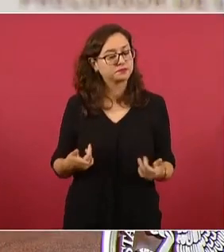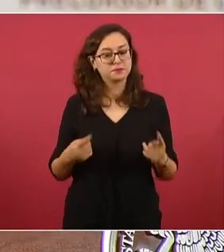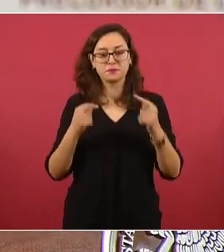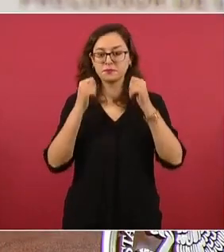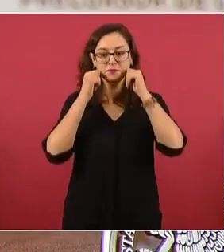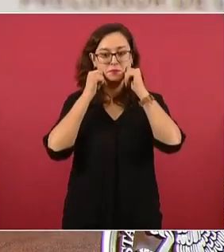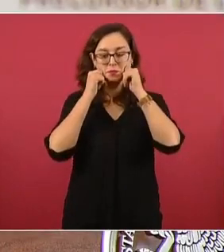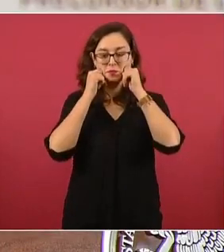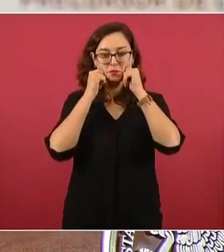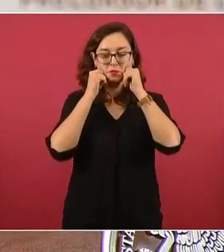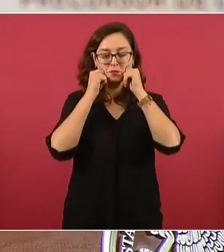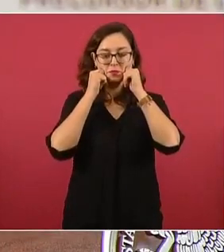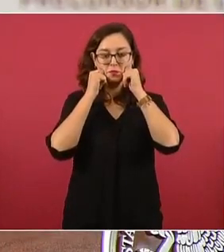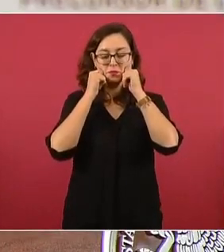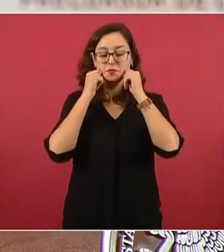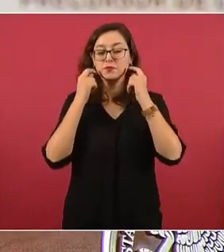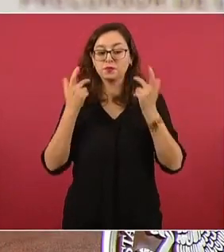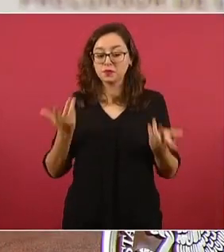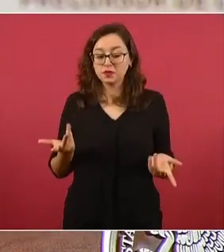porque,